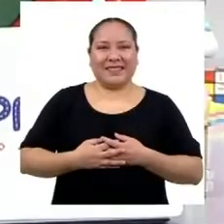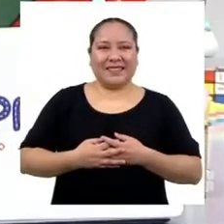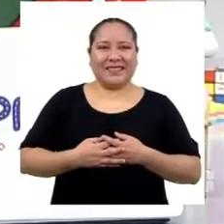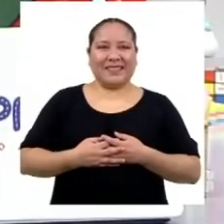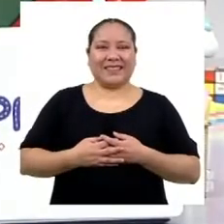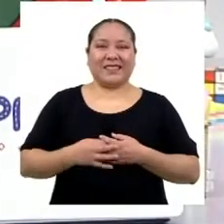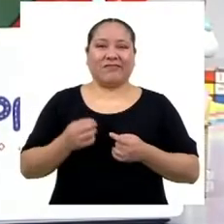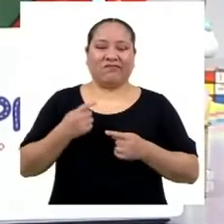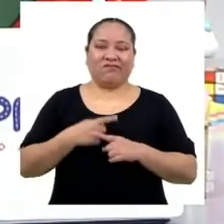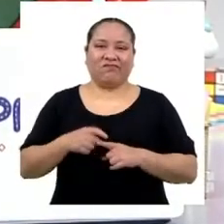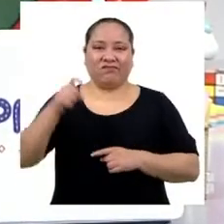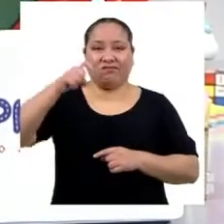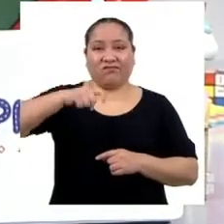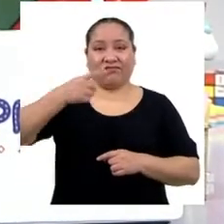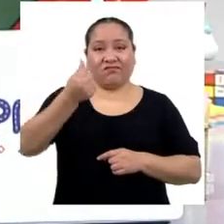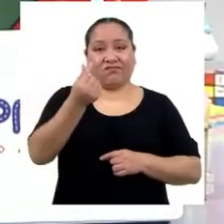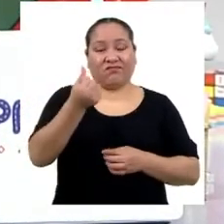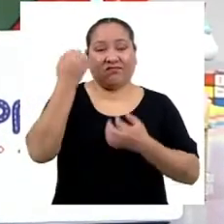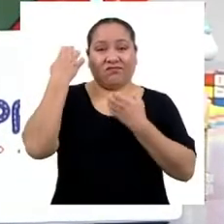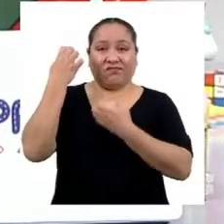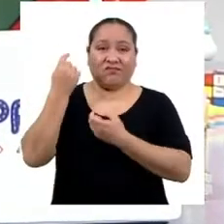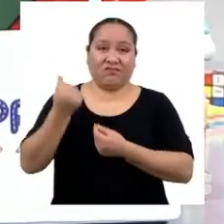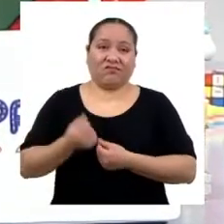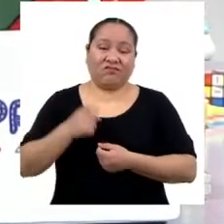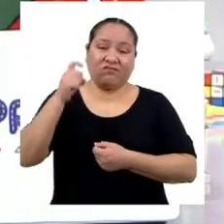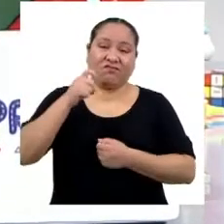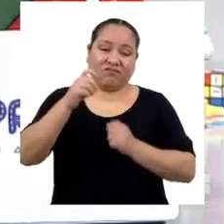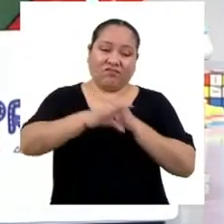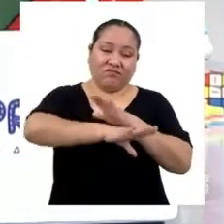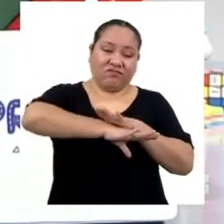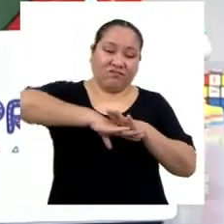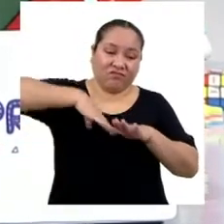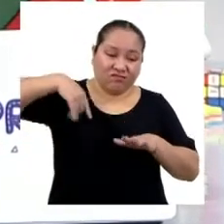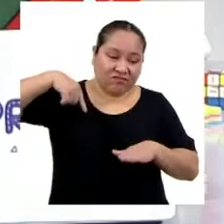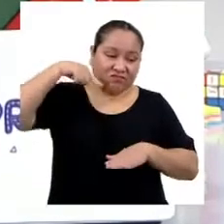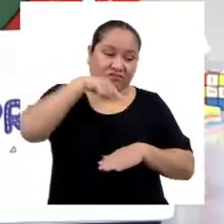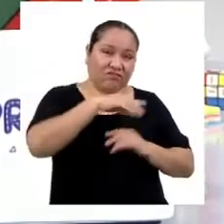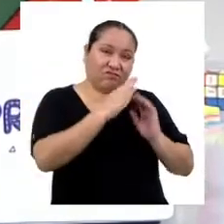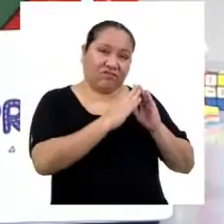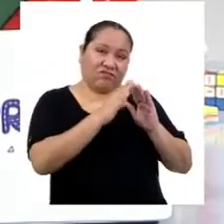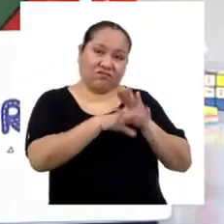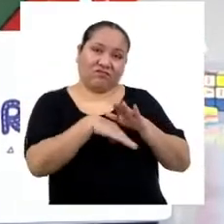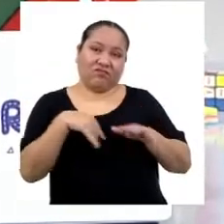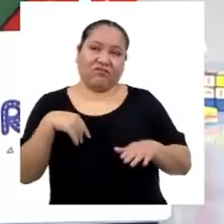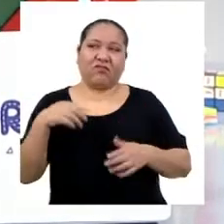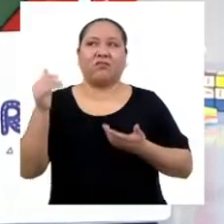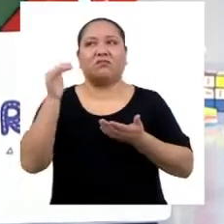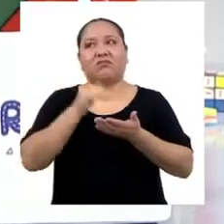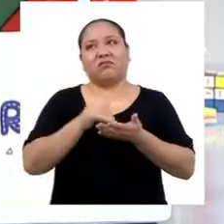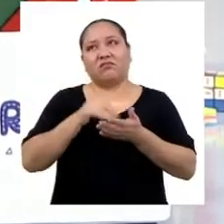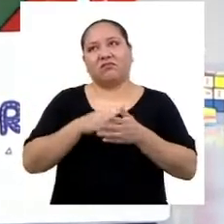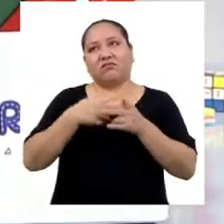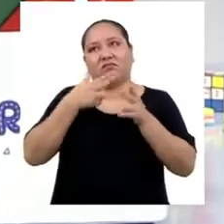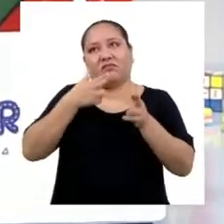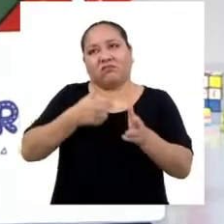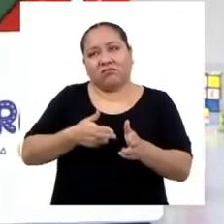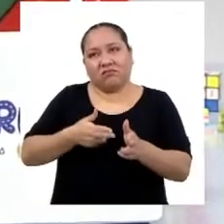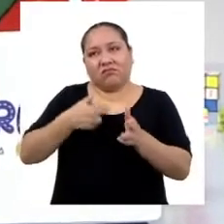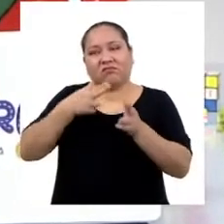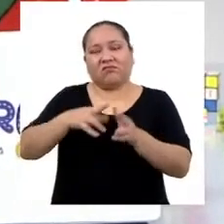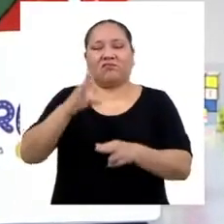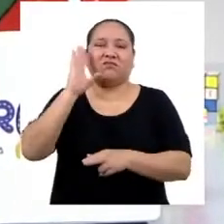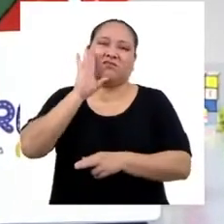Pero la necesidad económica nos hizo salir de nuestras casas y el caos vehicular y la